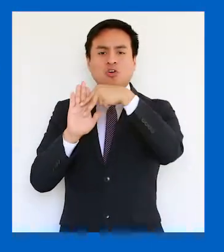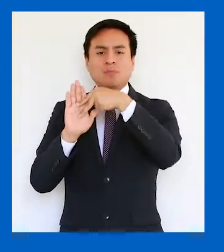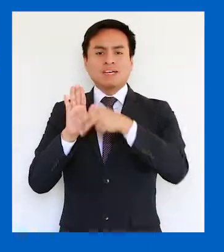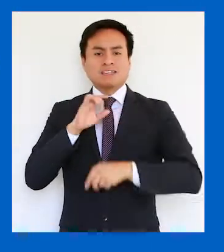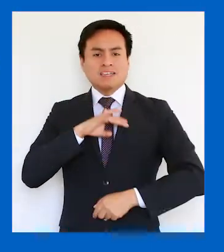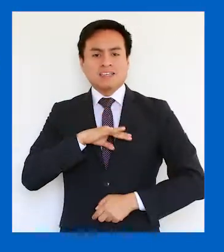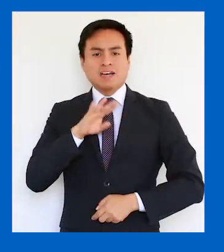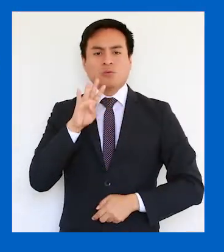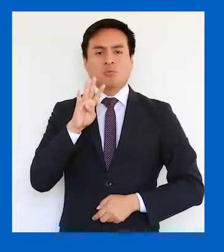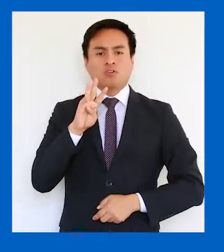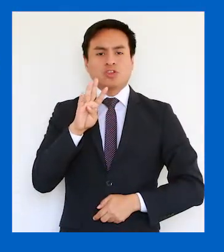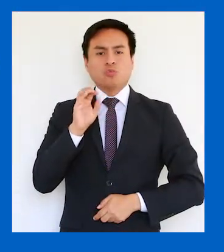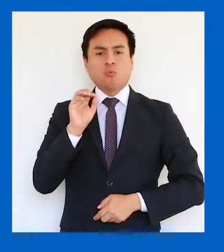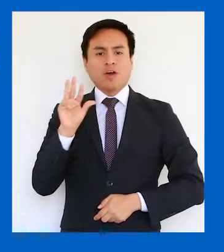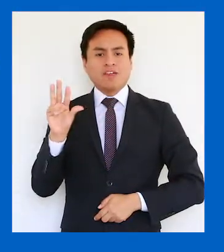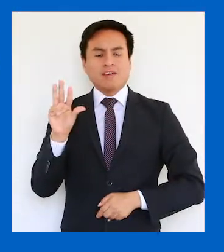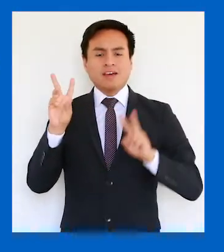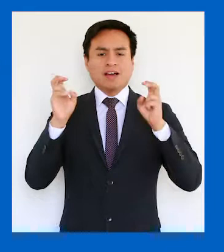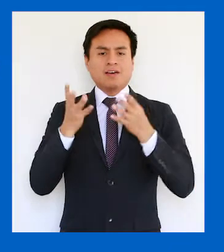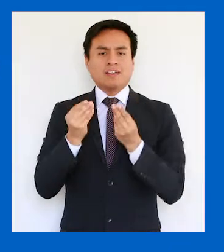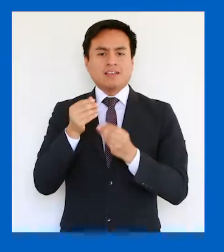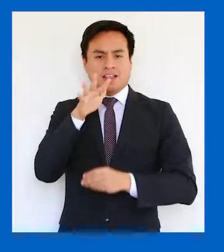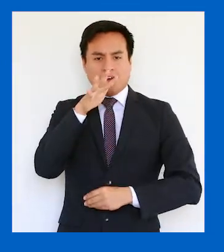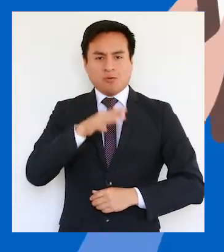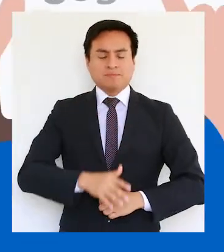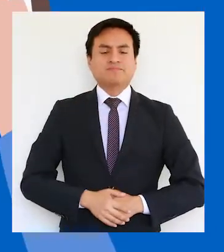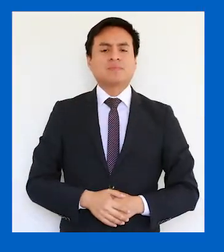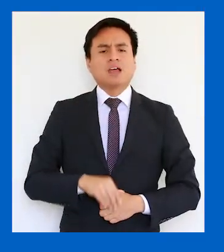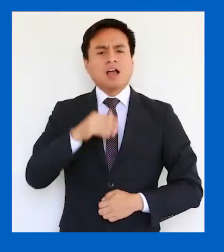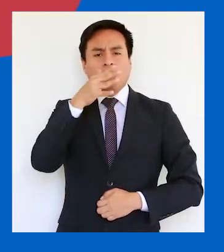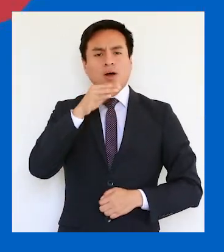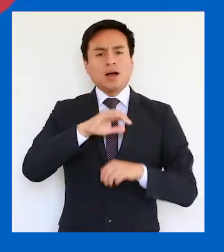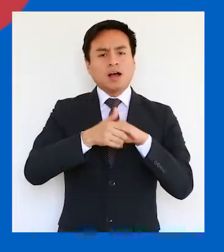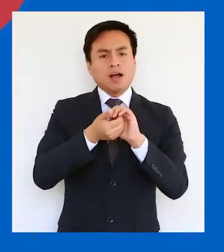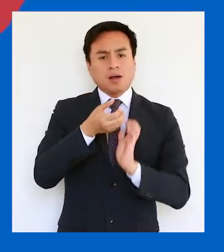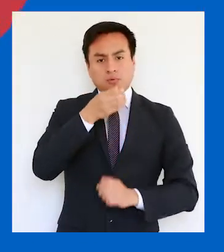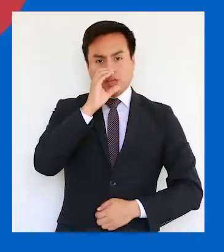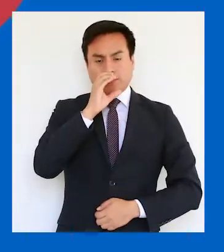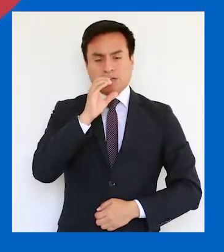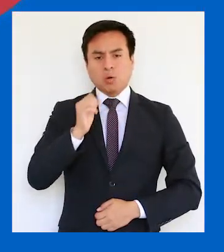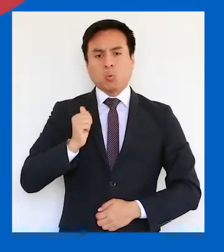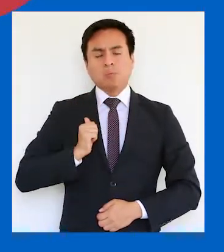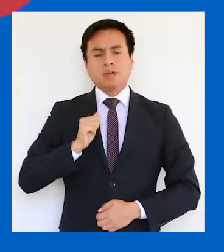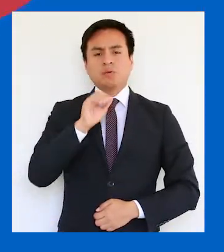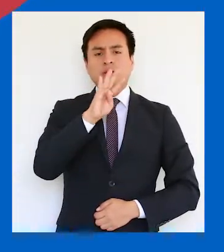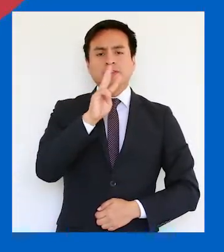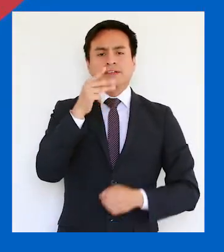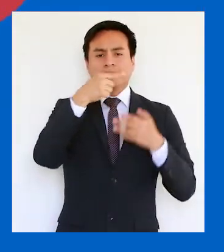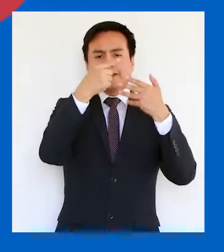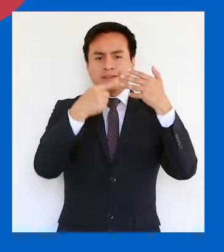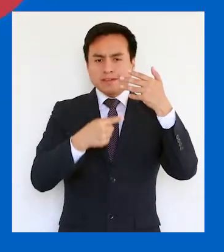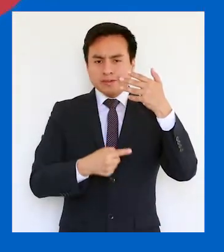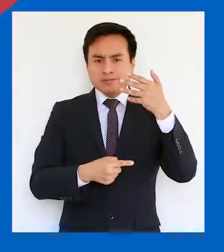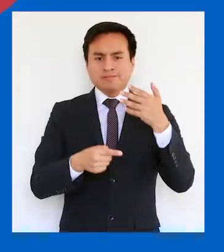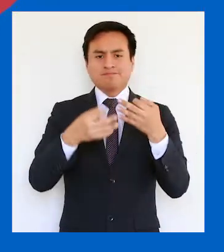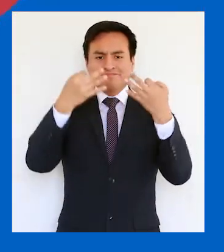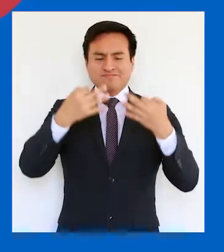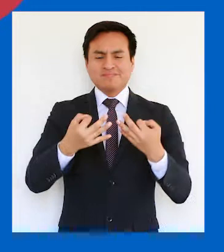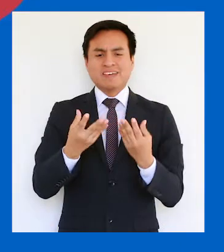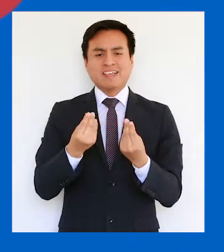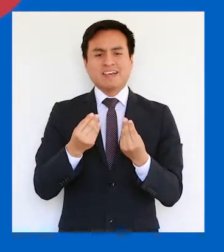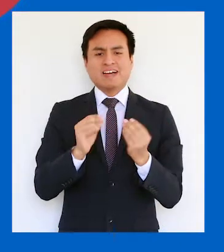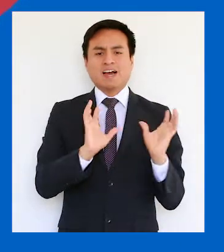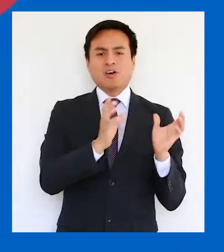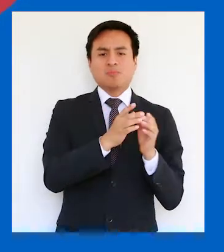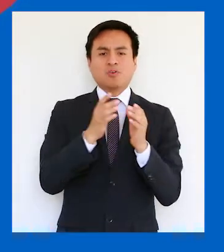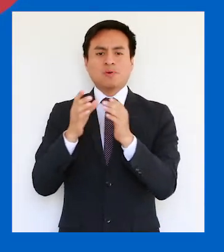chilena 409 sobre calidad del agua. El agua potable debe cumplir con 43 requisitos de calidad, que se